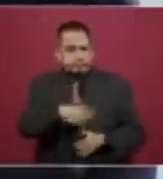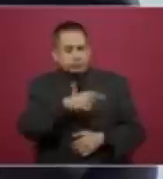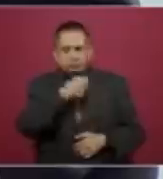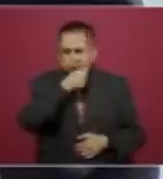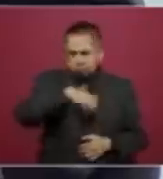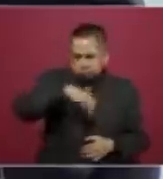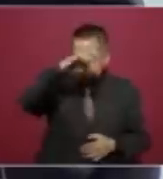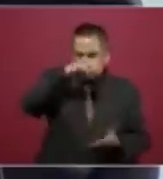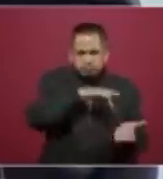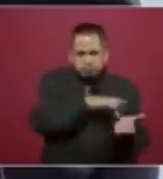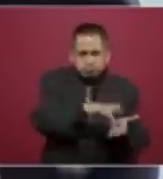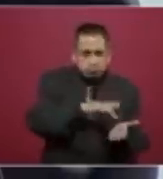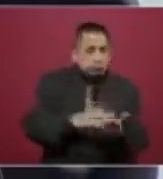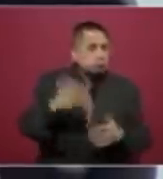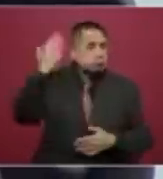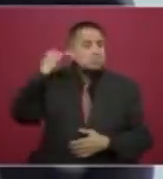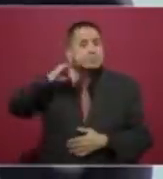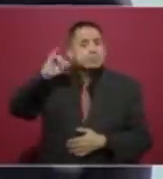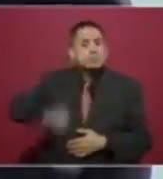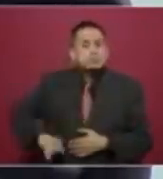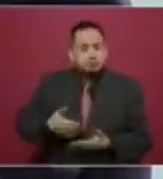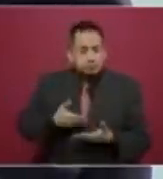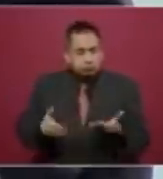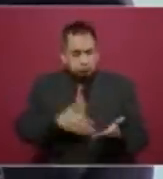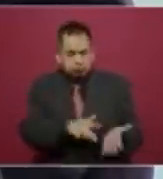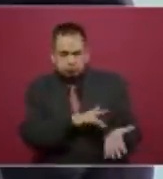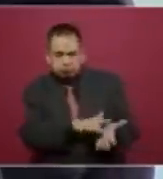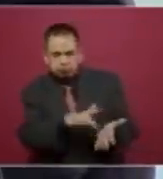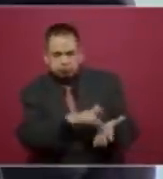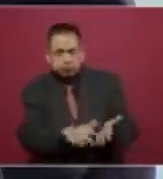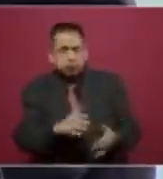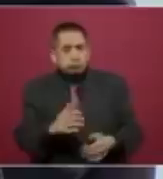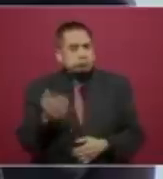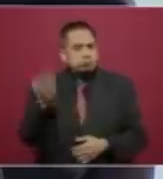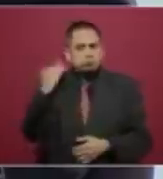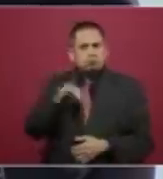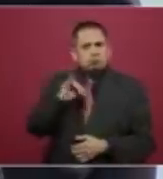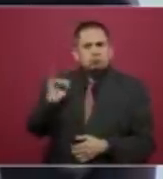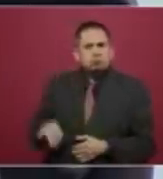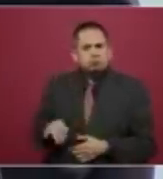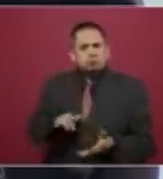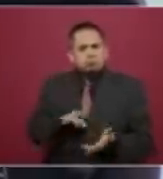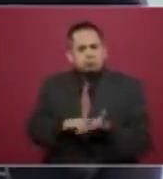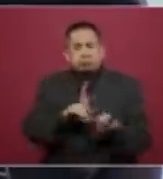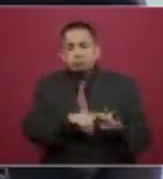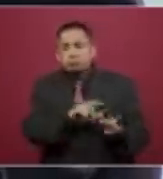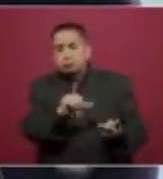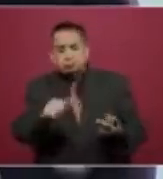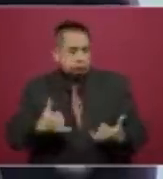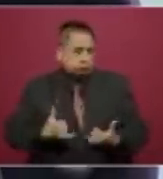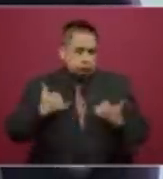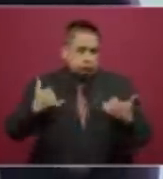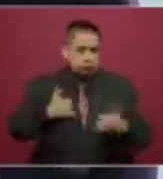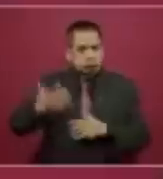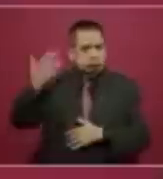mayores, como nunca en la historia del país, el apoyo a los jóvenes, como